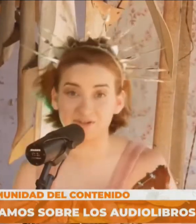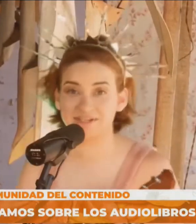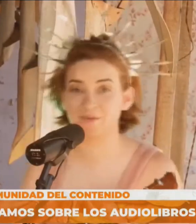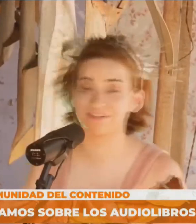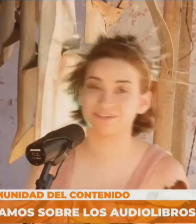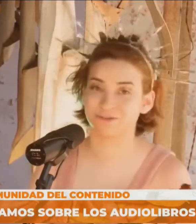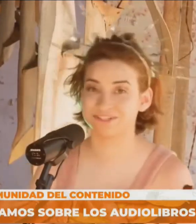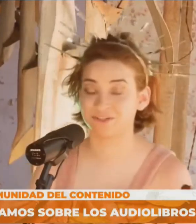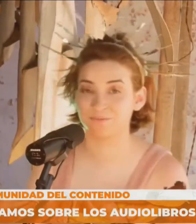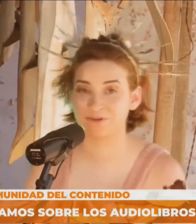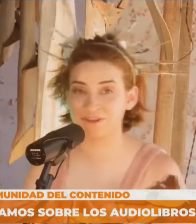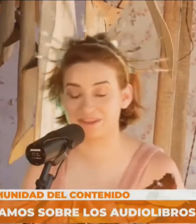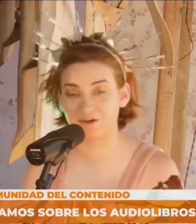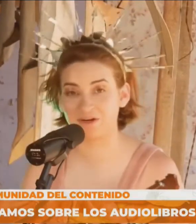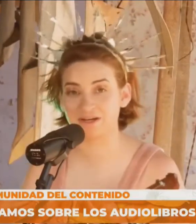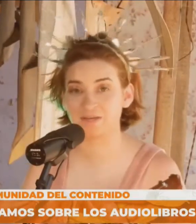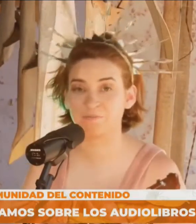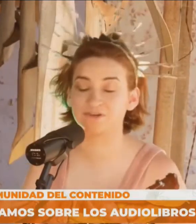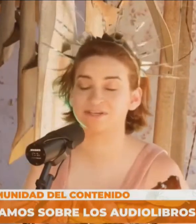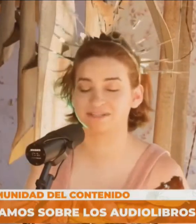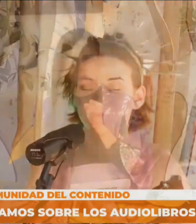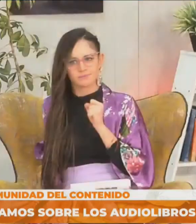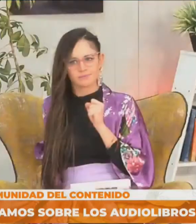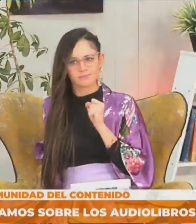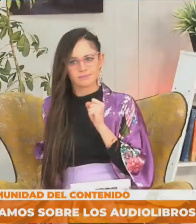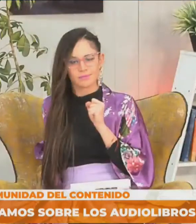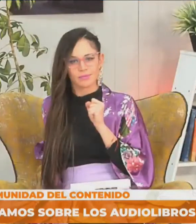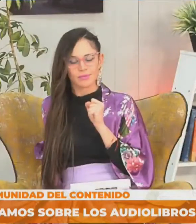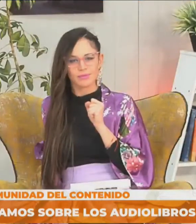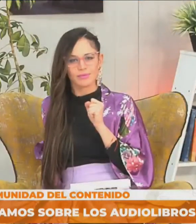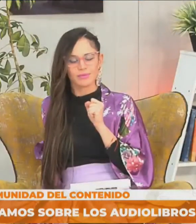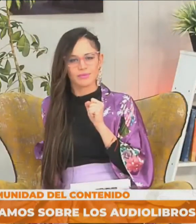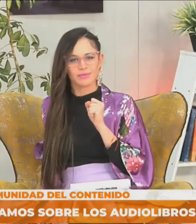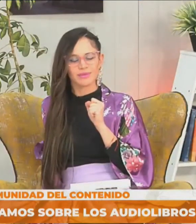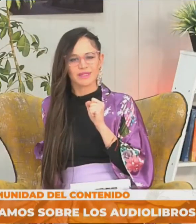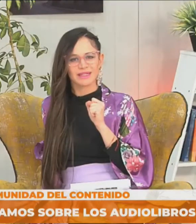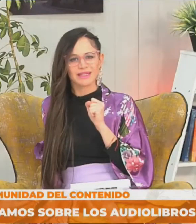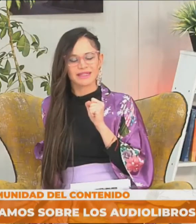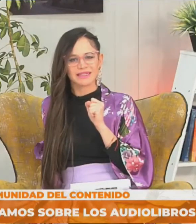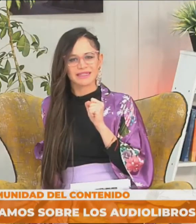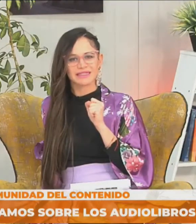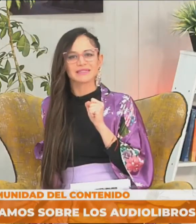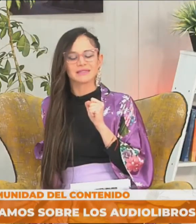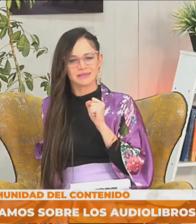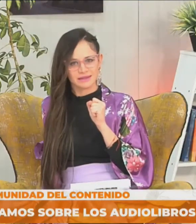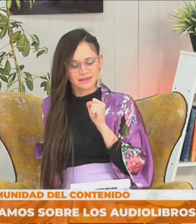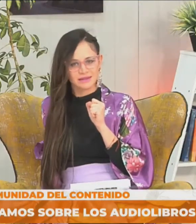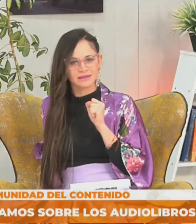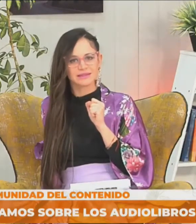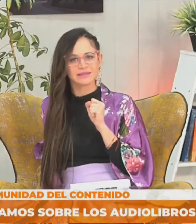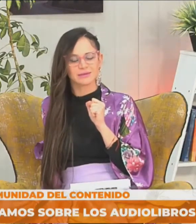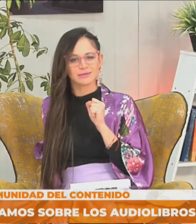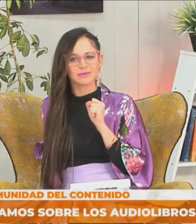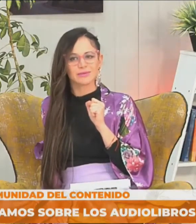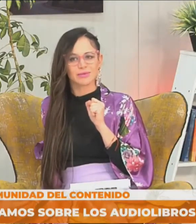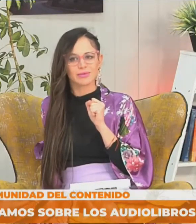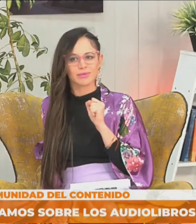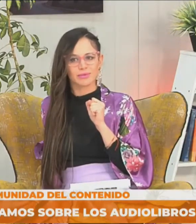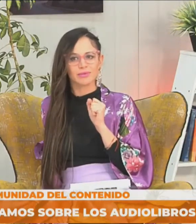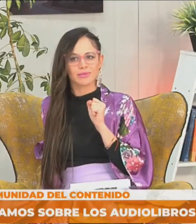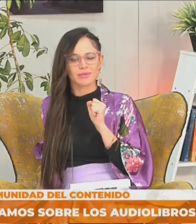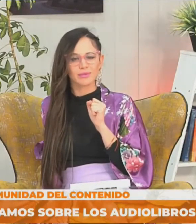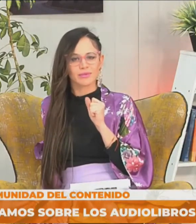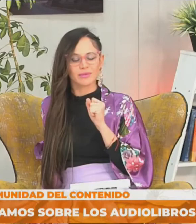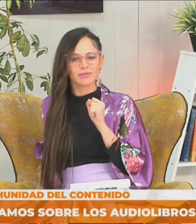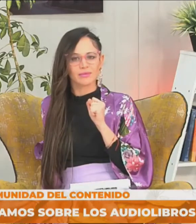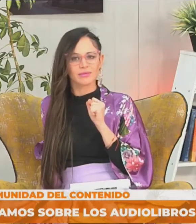entonces adquirirlo de manera gratuita, ¿verdad? Espero que sea parte de... Descargar de forma gratuita. Entonces tú lo descargas y queda